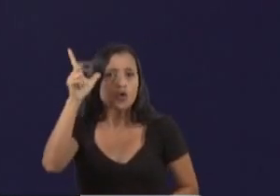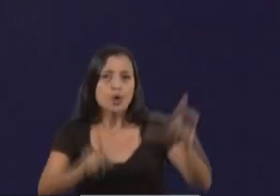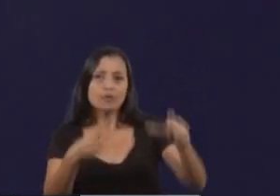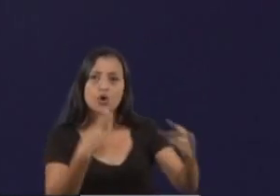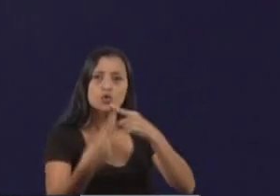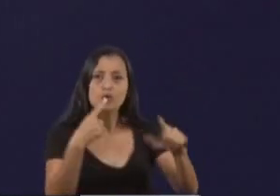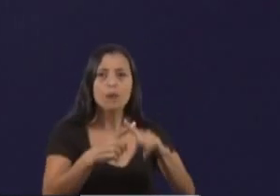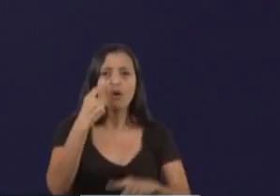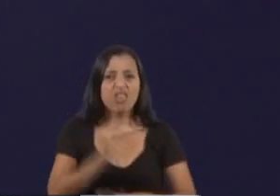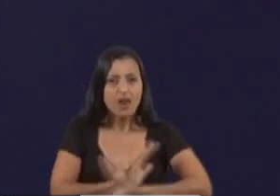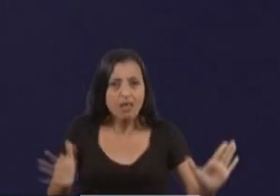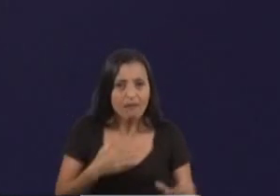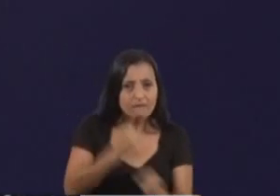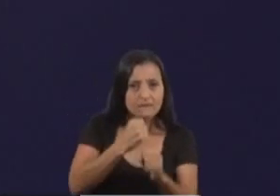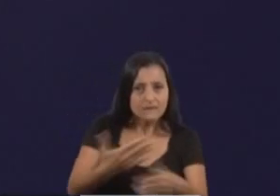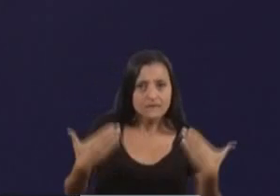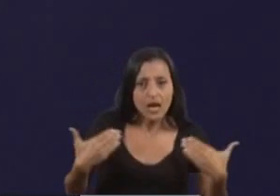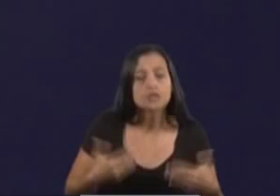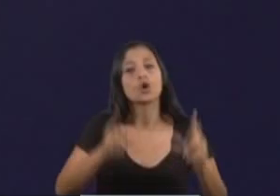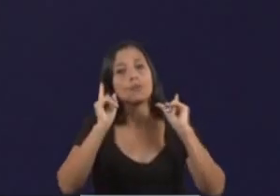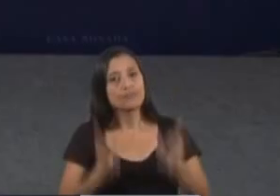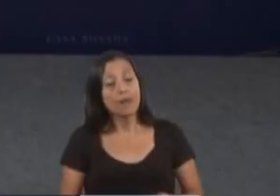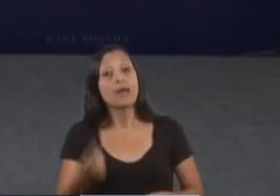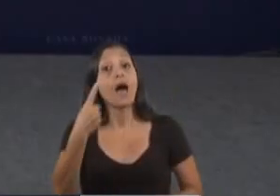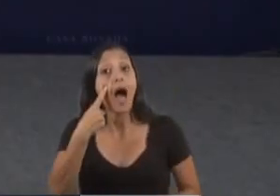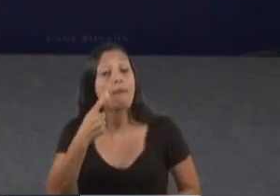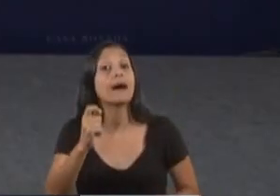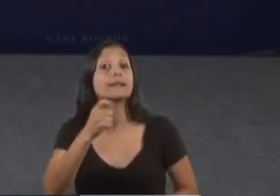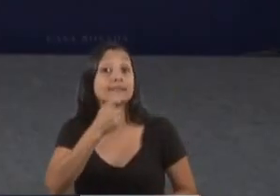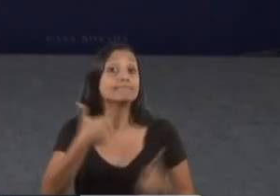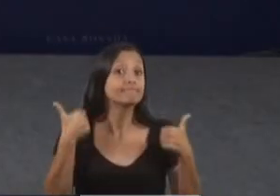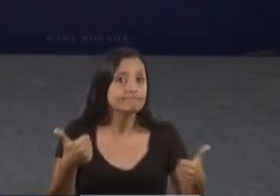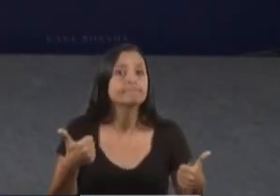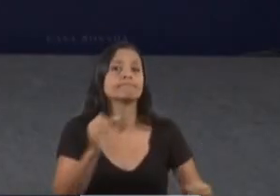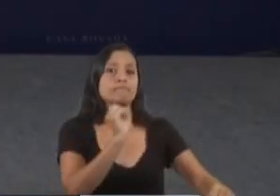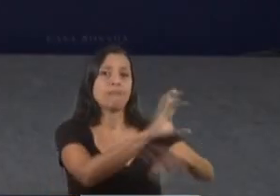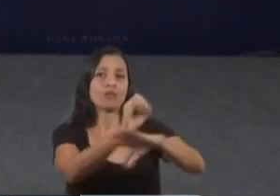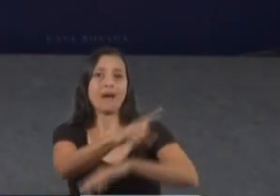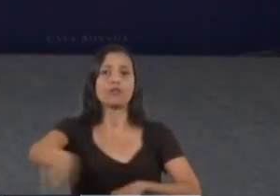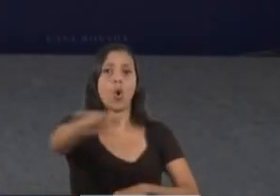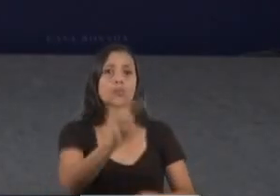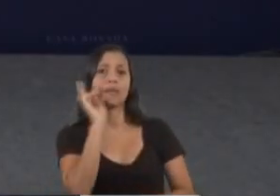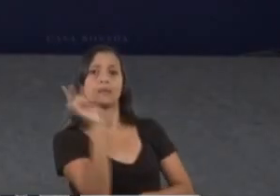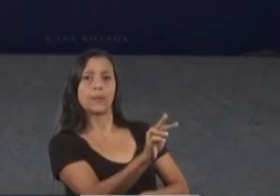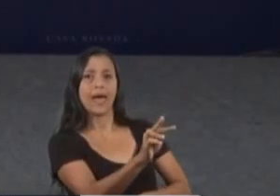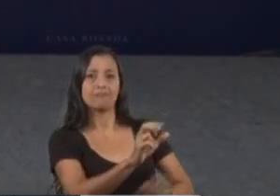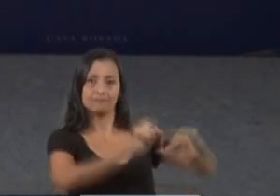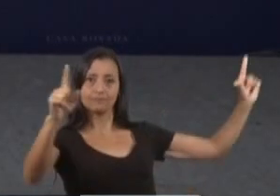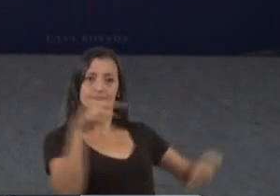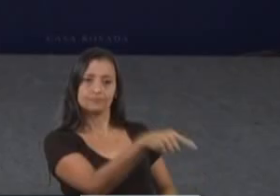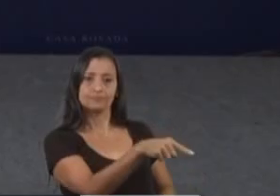También nos encontramos, voy a tratar de, si funciona, pasárselos para que lo vean y para que todos puedan